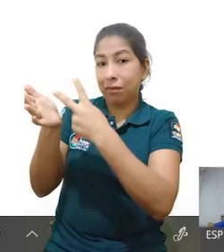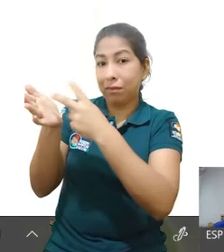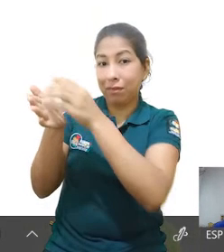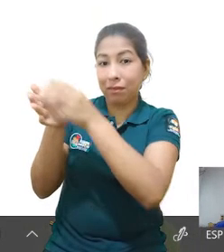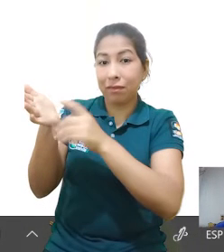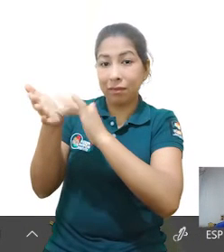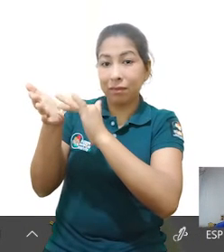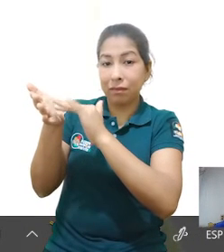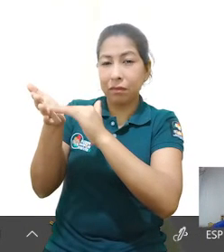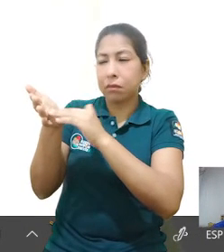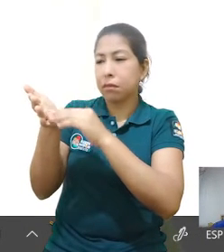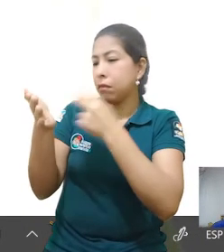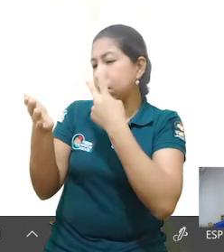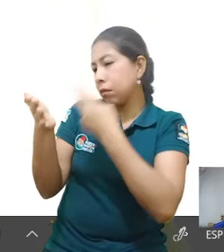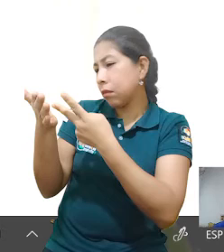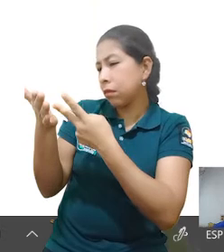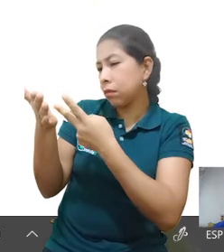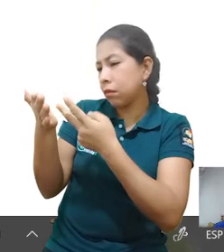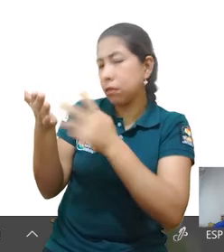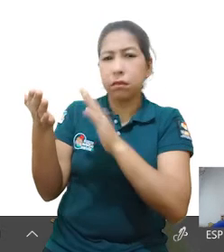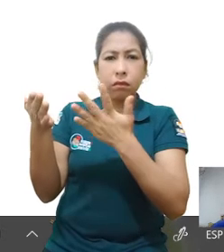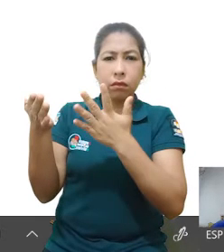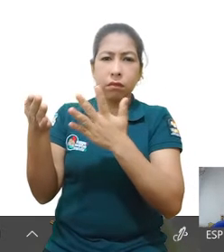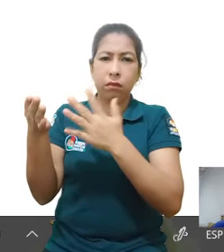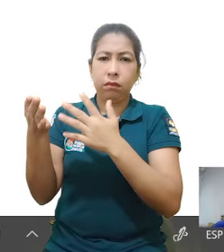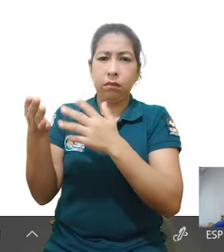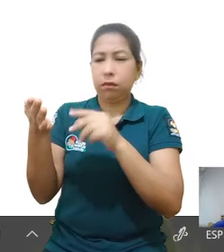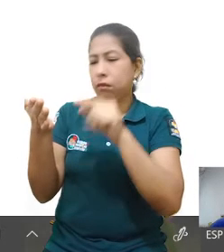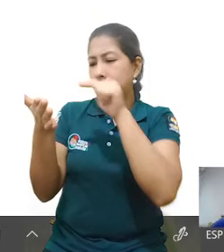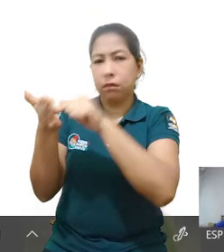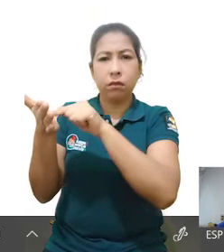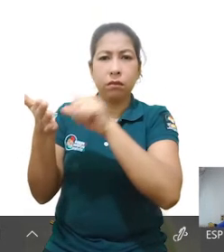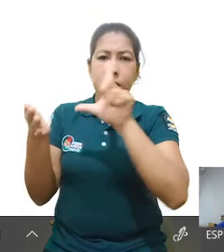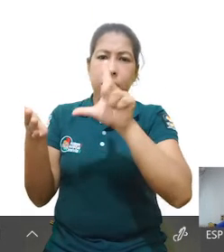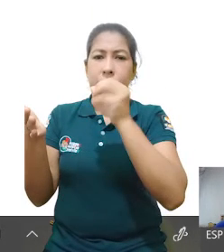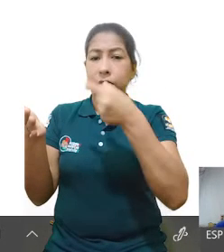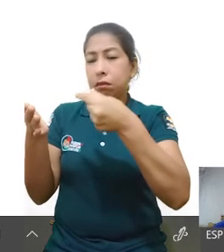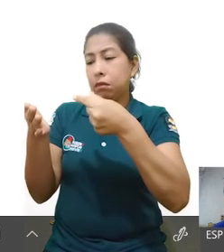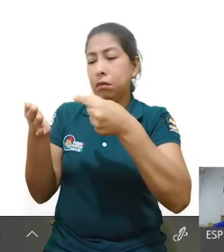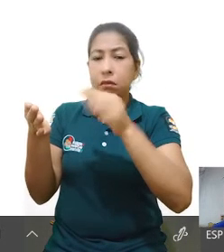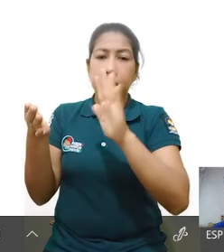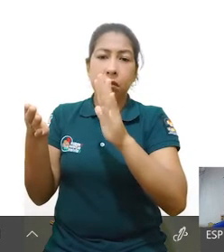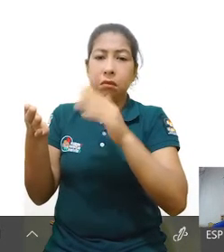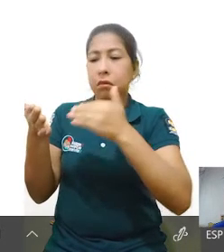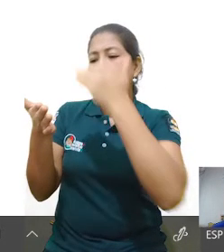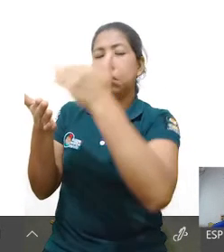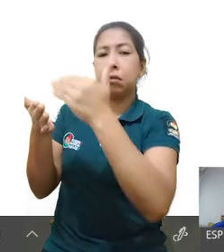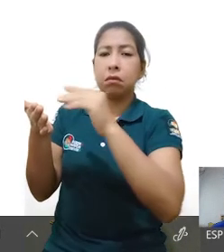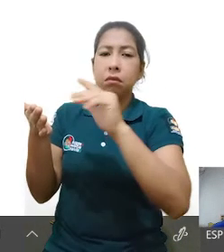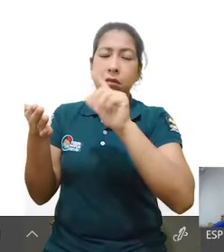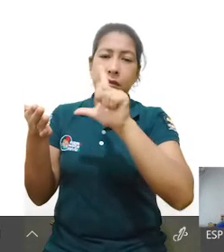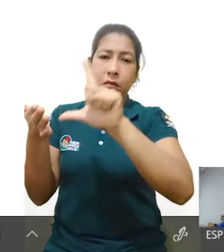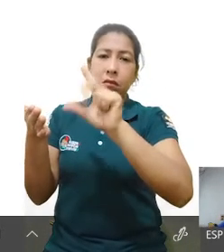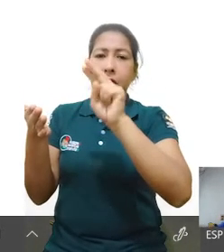Vamos a aprenderla y como pueden observar tenemos solamente la tecla de logaritmo decimal, logaritmos en base 10 y